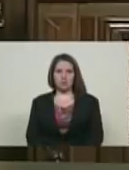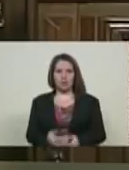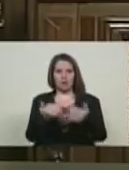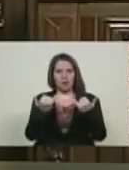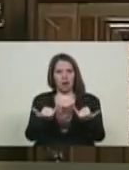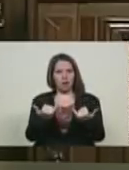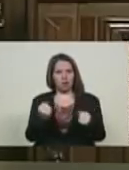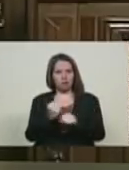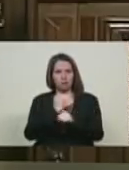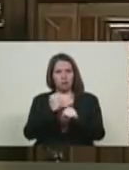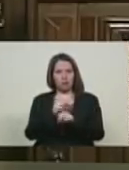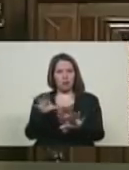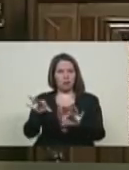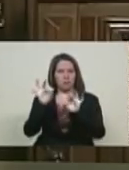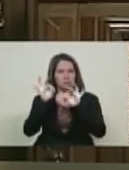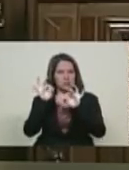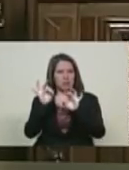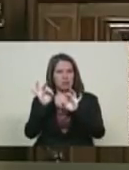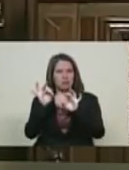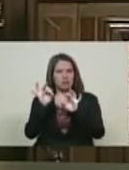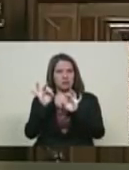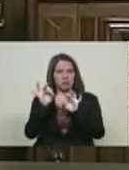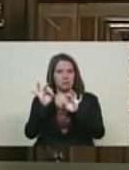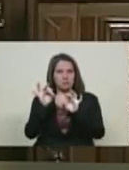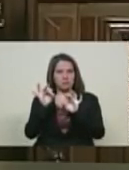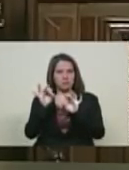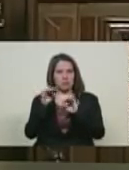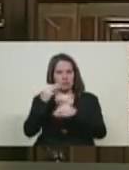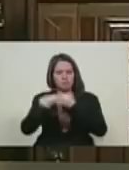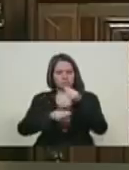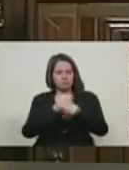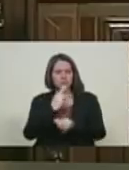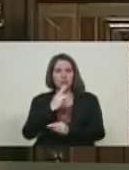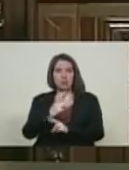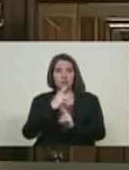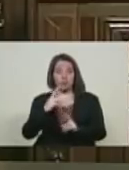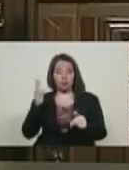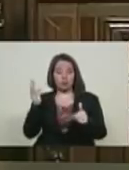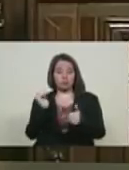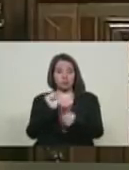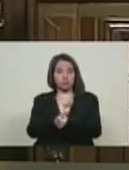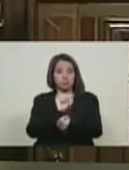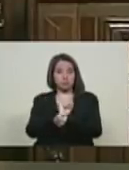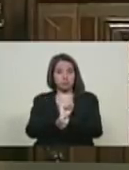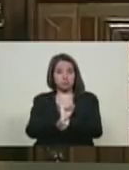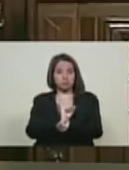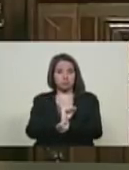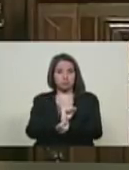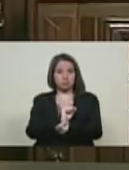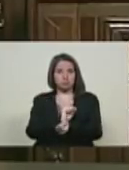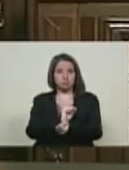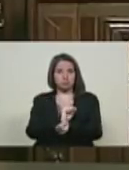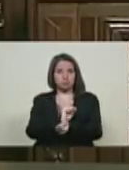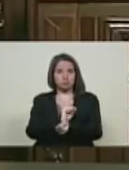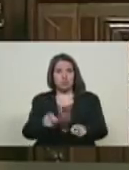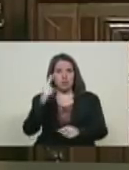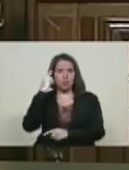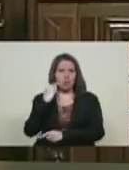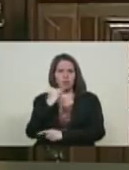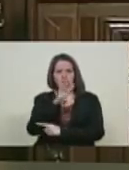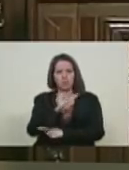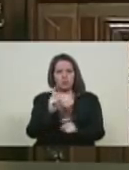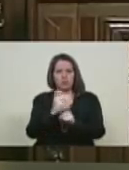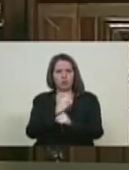especializada del SEBIN dio como resultado la captura de 4 de